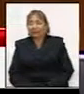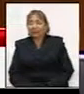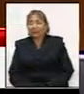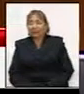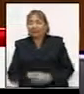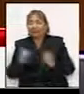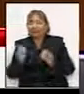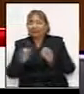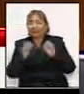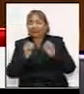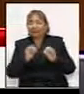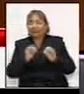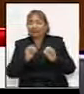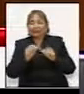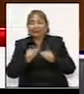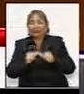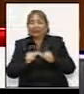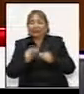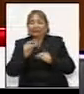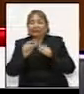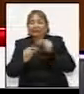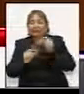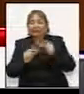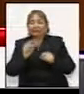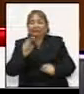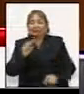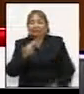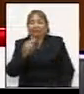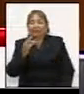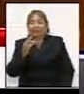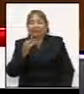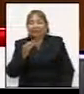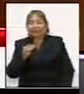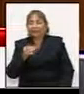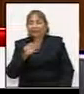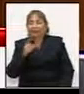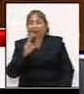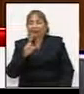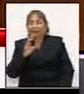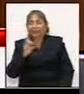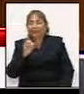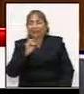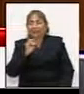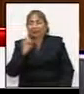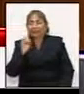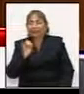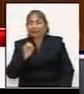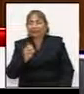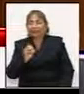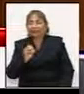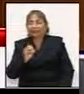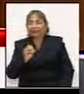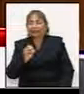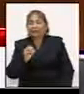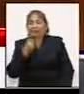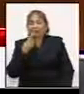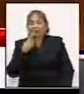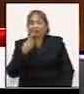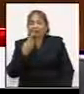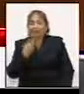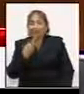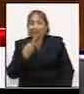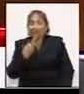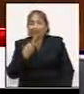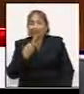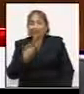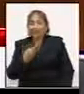disponer el nombramiento progresivo en el año 2019 del 20%. Debería ser de un